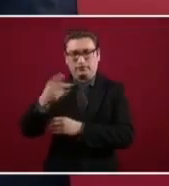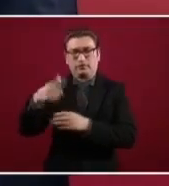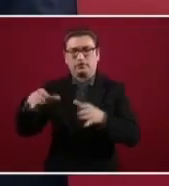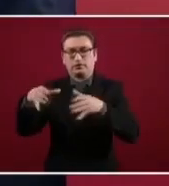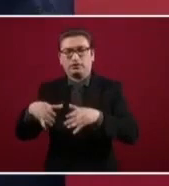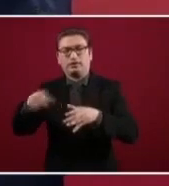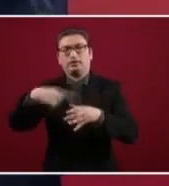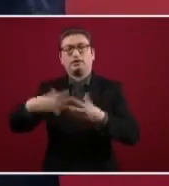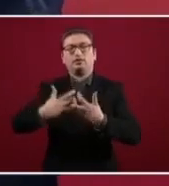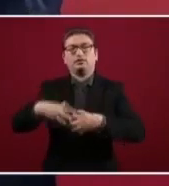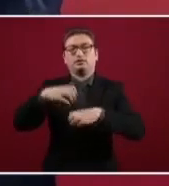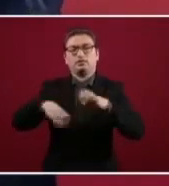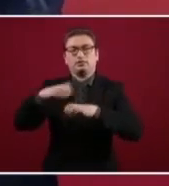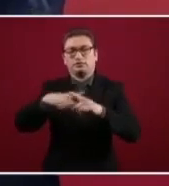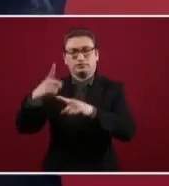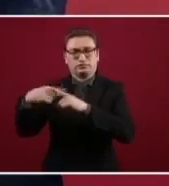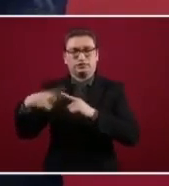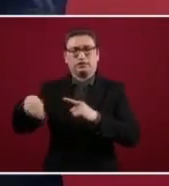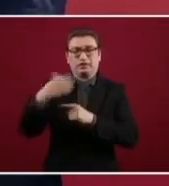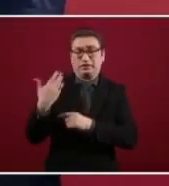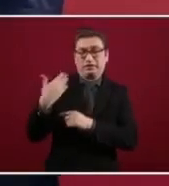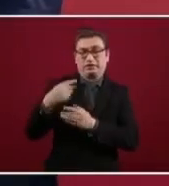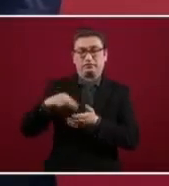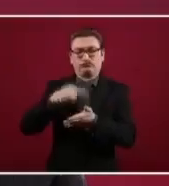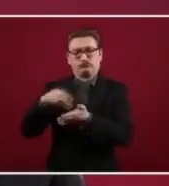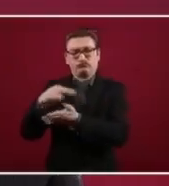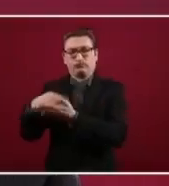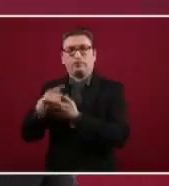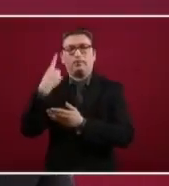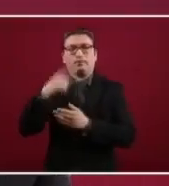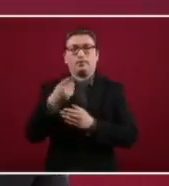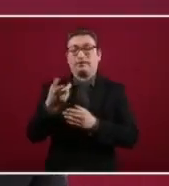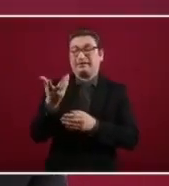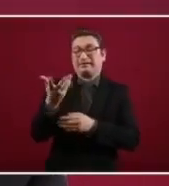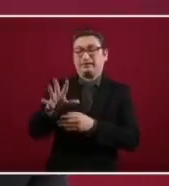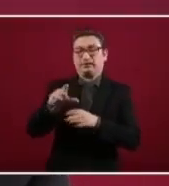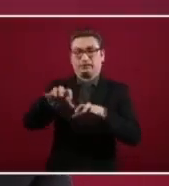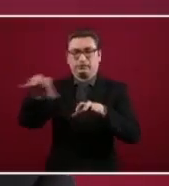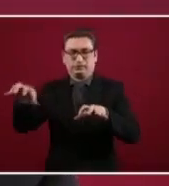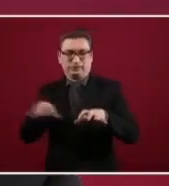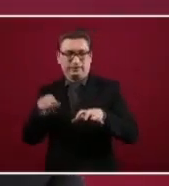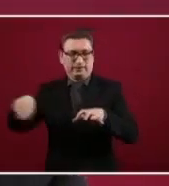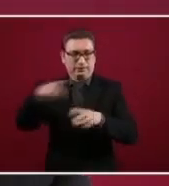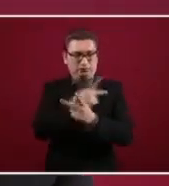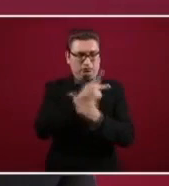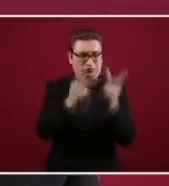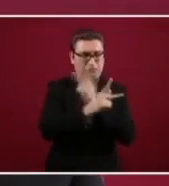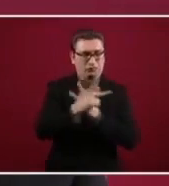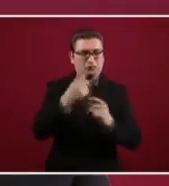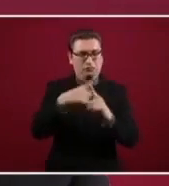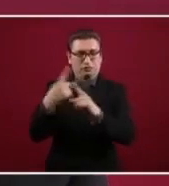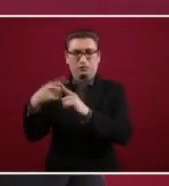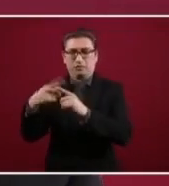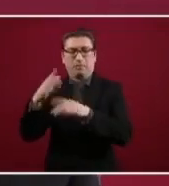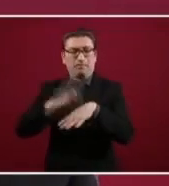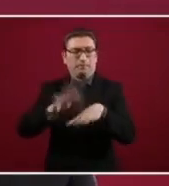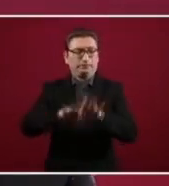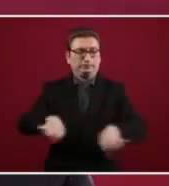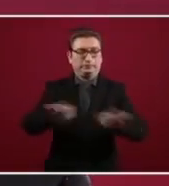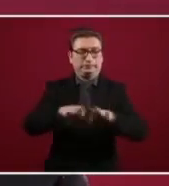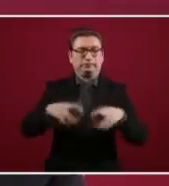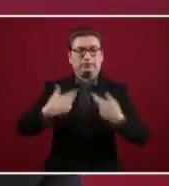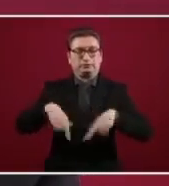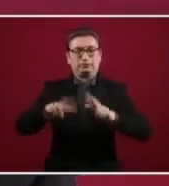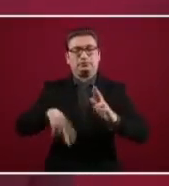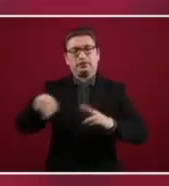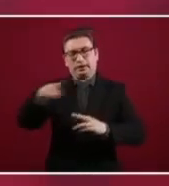hace unos días a efecto de que diez de sus cámaras que son que tienen los productos más representativos del